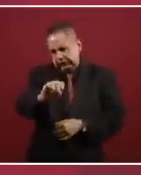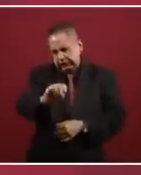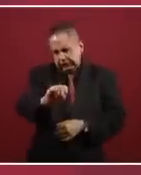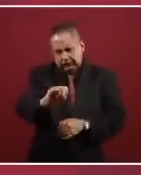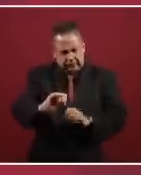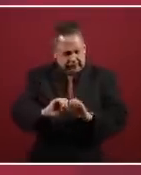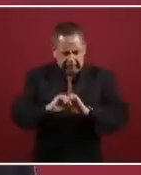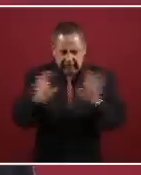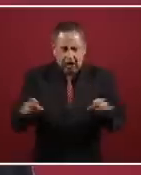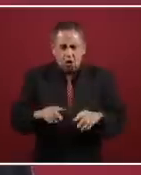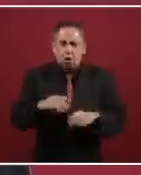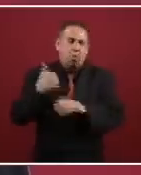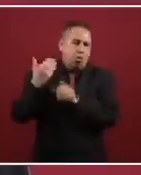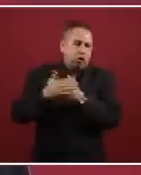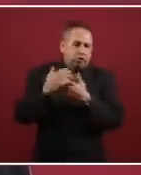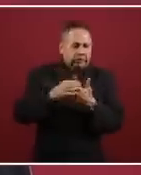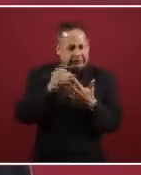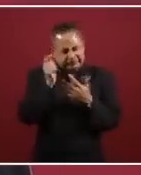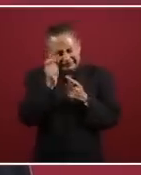completo, a detalle,